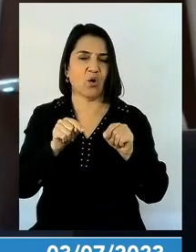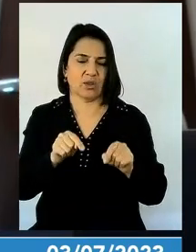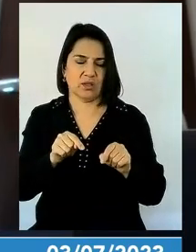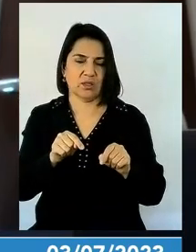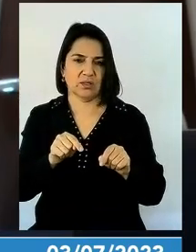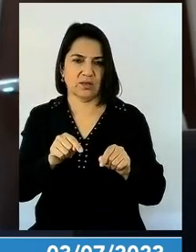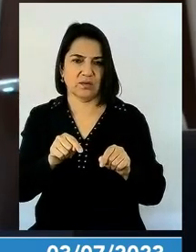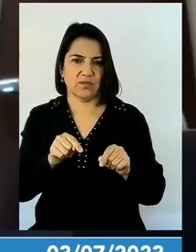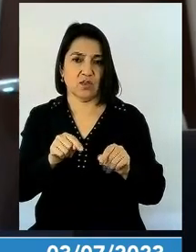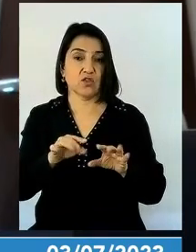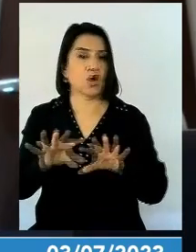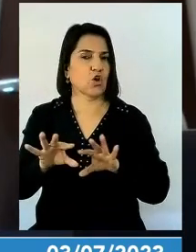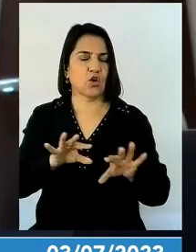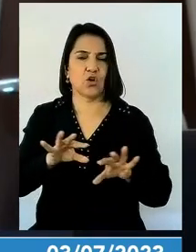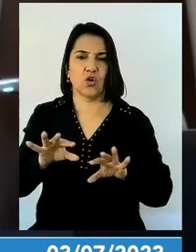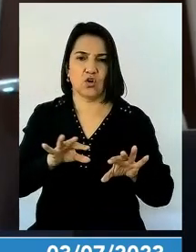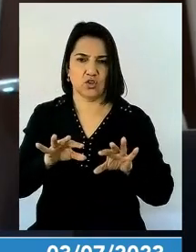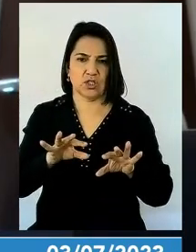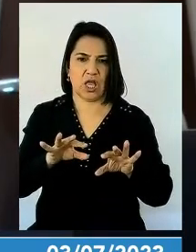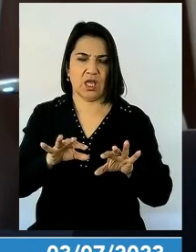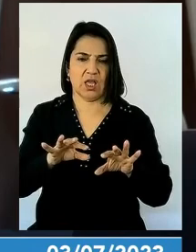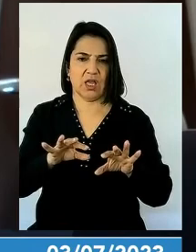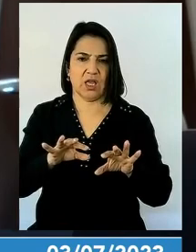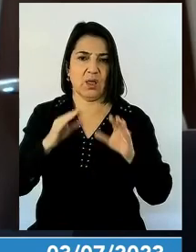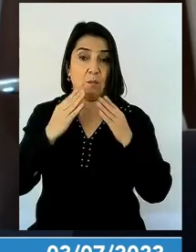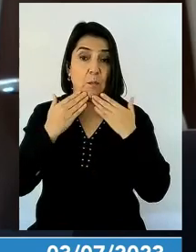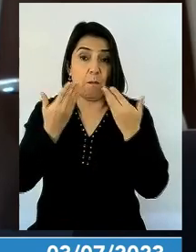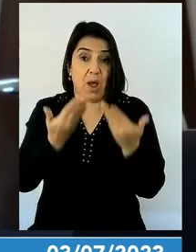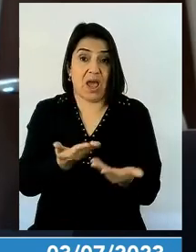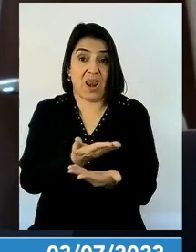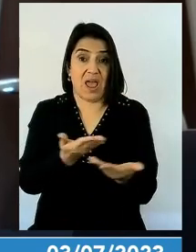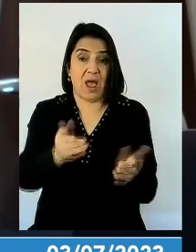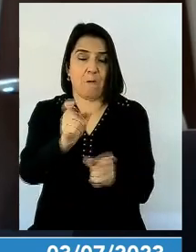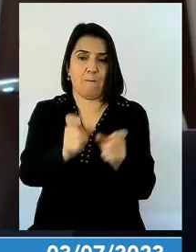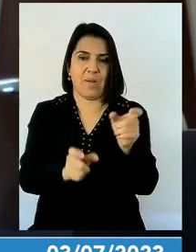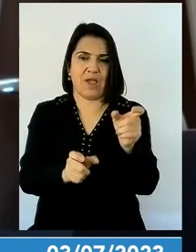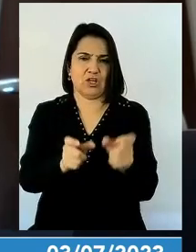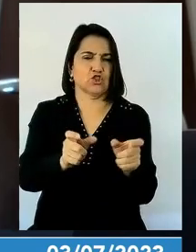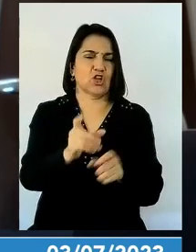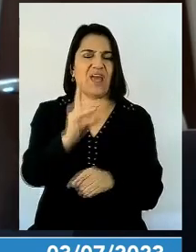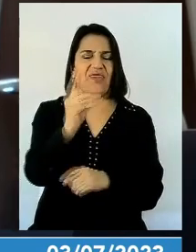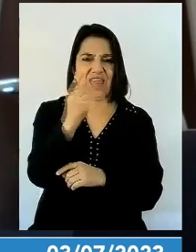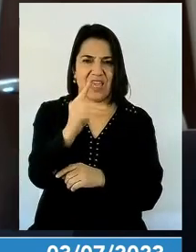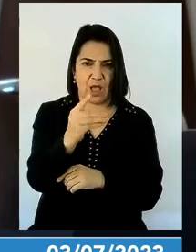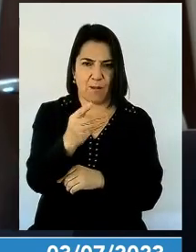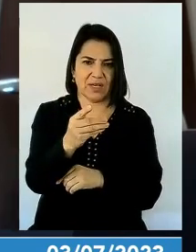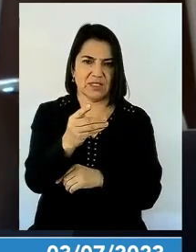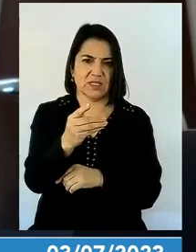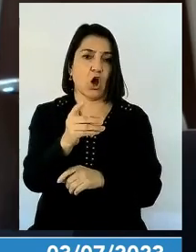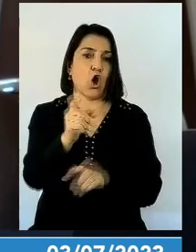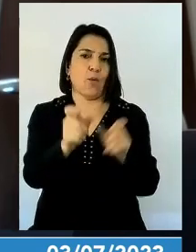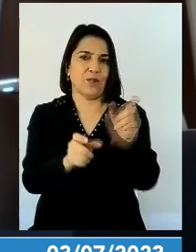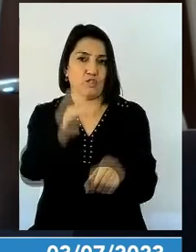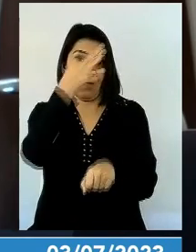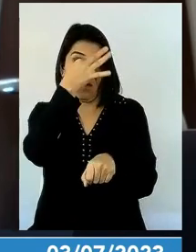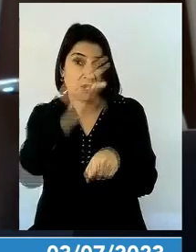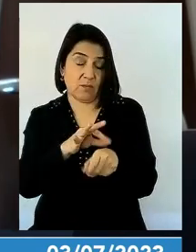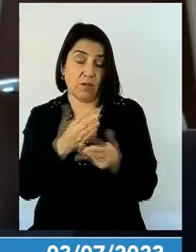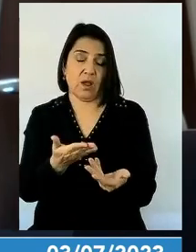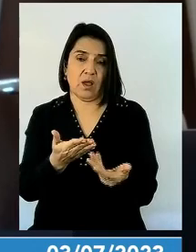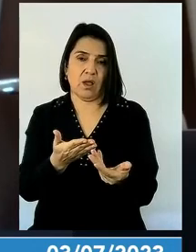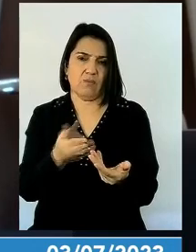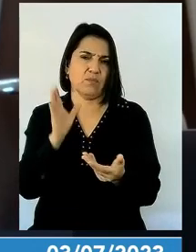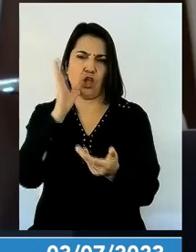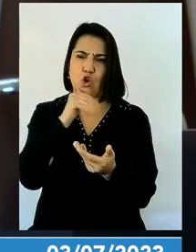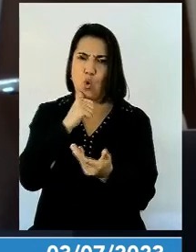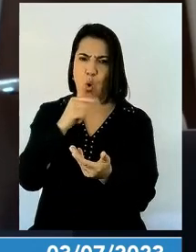que van dirigidos hacia la población discapacitada o pacientes, derechamente, y no tomen los debidos resguardos